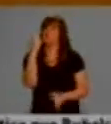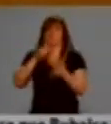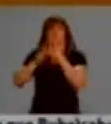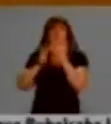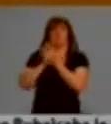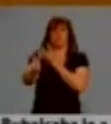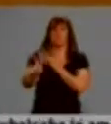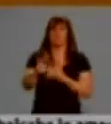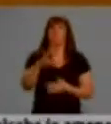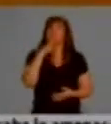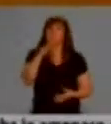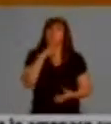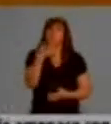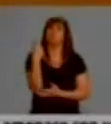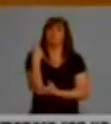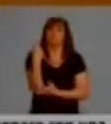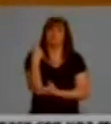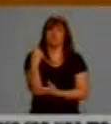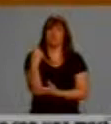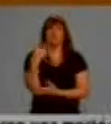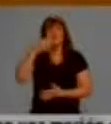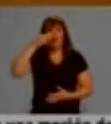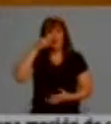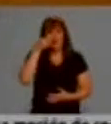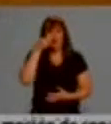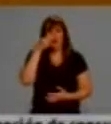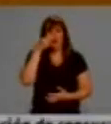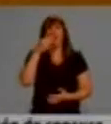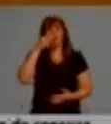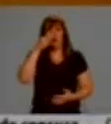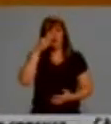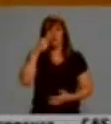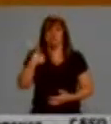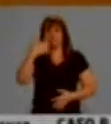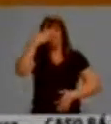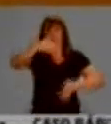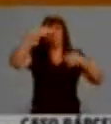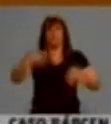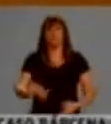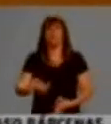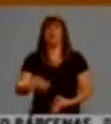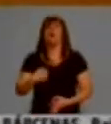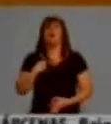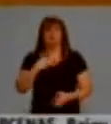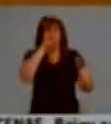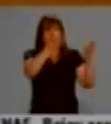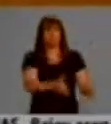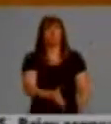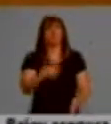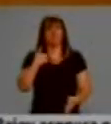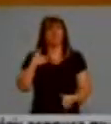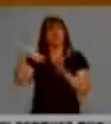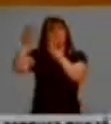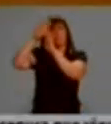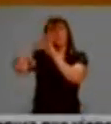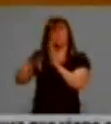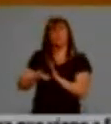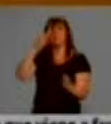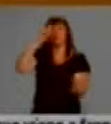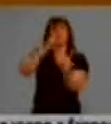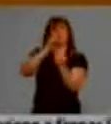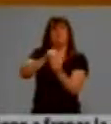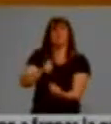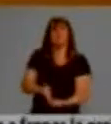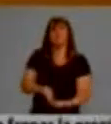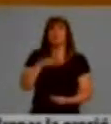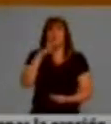transparencia, por eso necesitamos la verdad, con el absoluto convencimiento que usted comparte estos principios. Hoy,